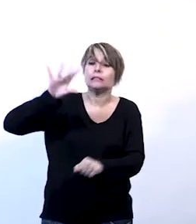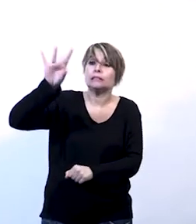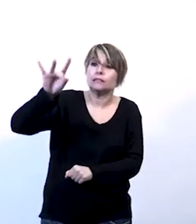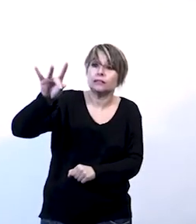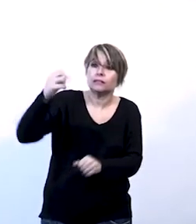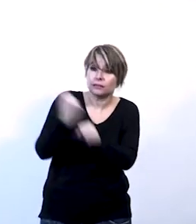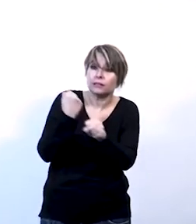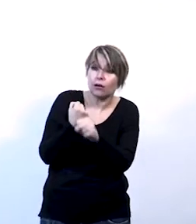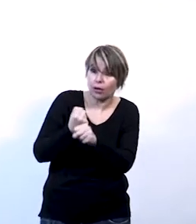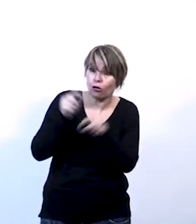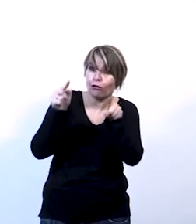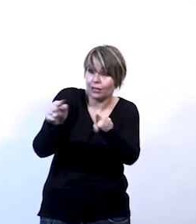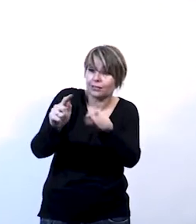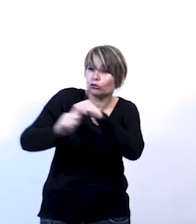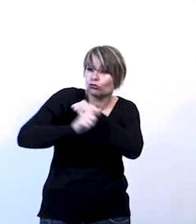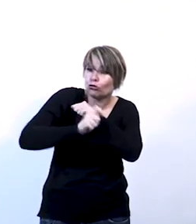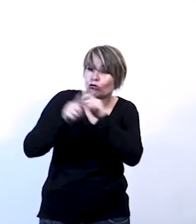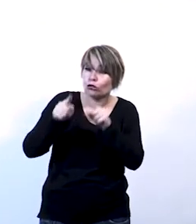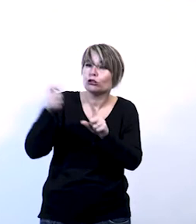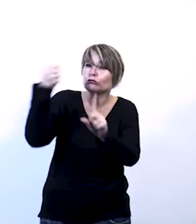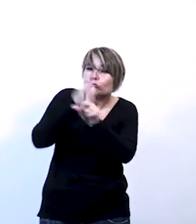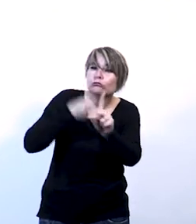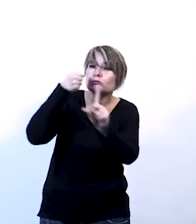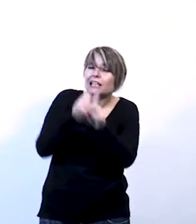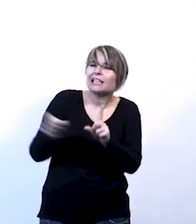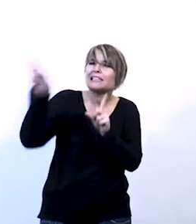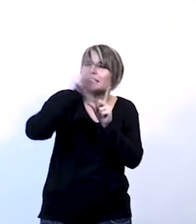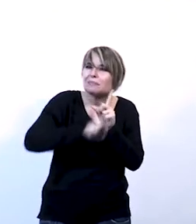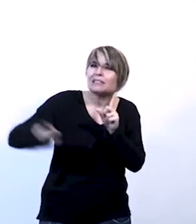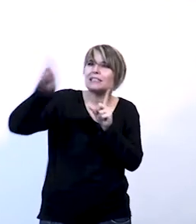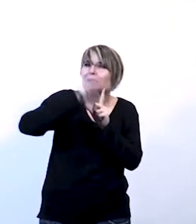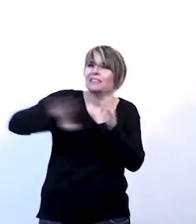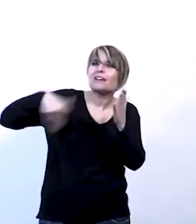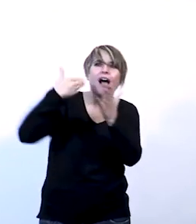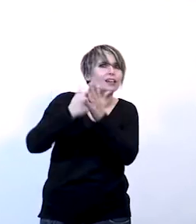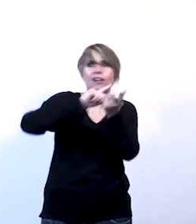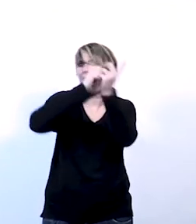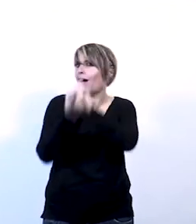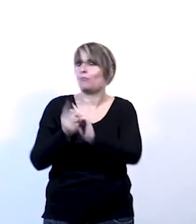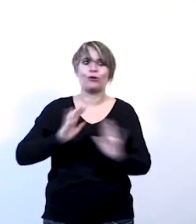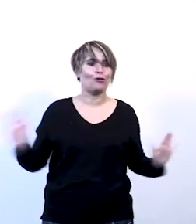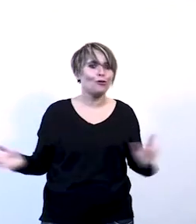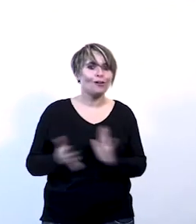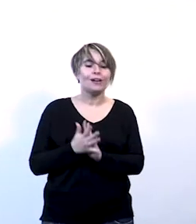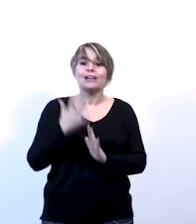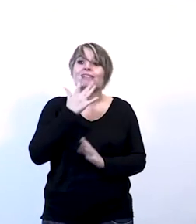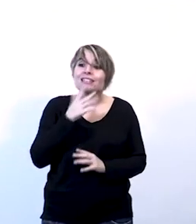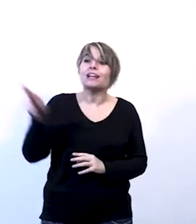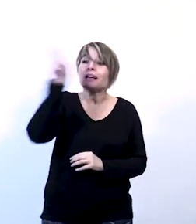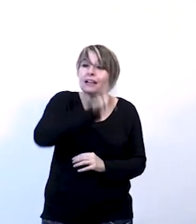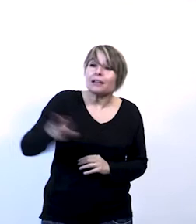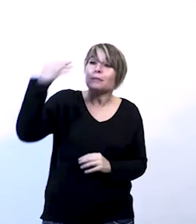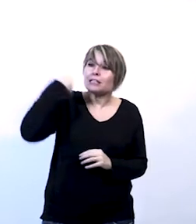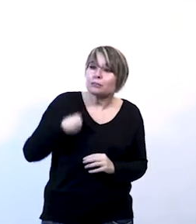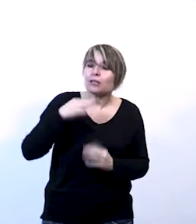es el trabajo, esa es la táctica. Seguir repitiendo el tema hasta que se cambie. Seguir hablando de lo mismo hasta